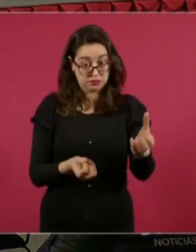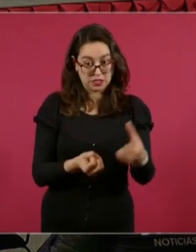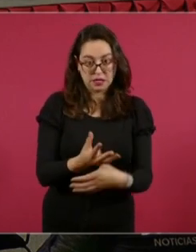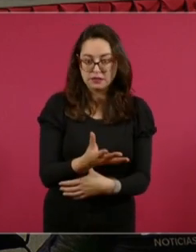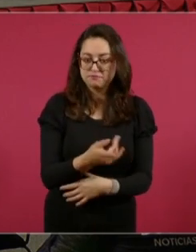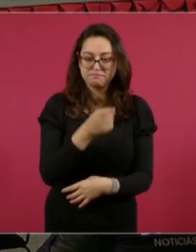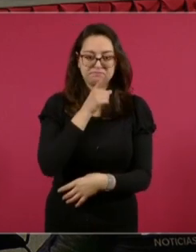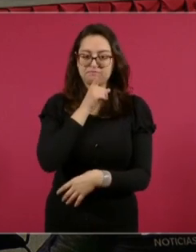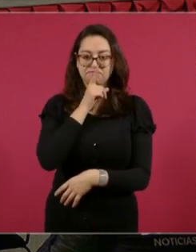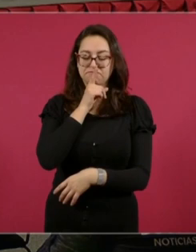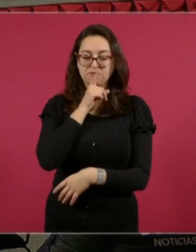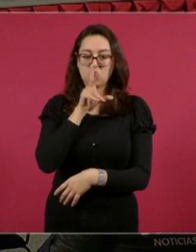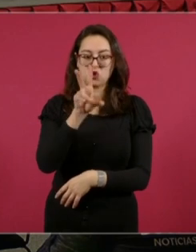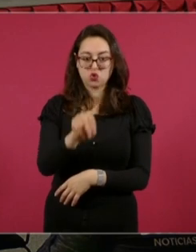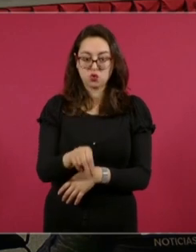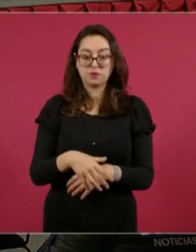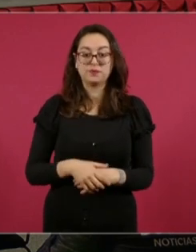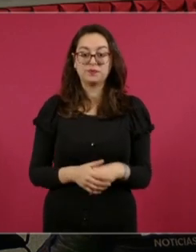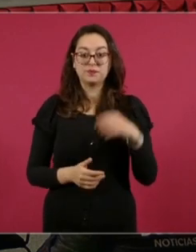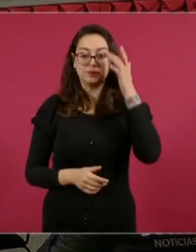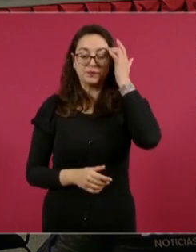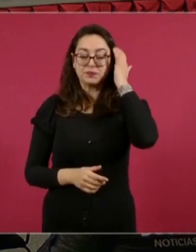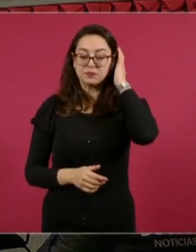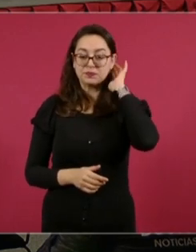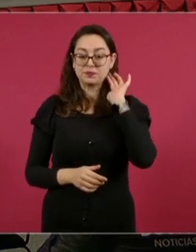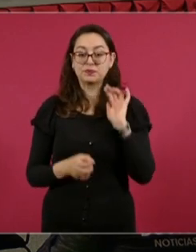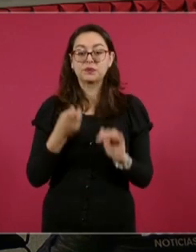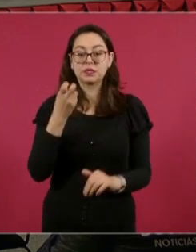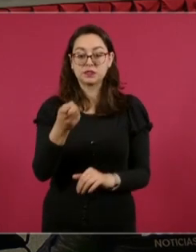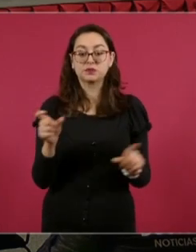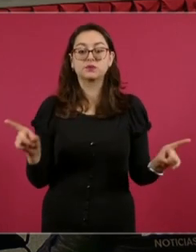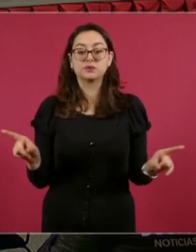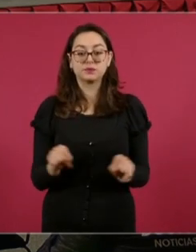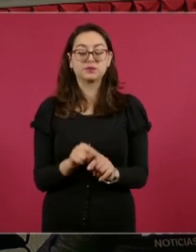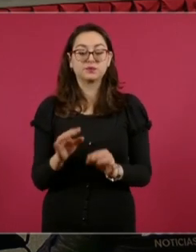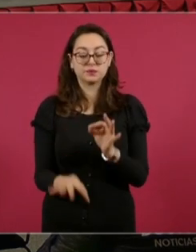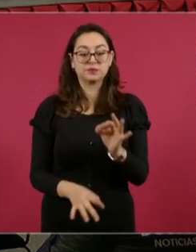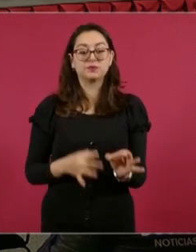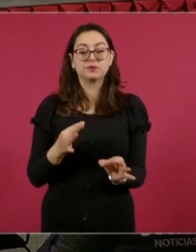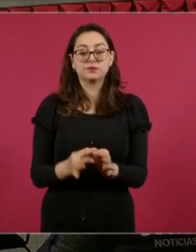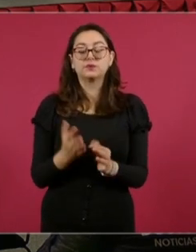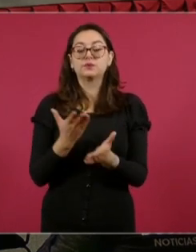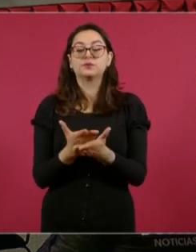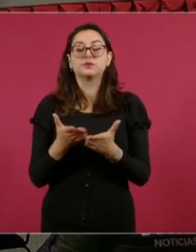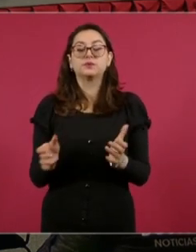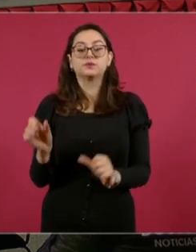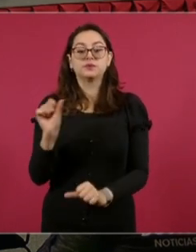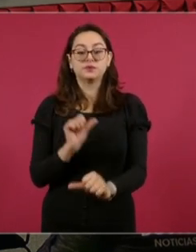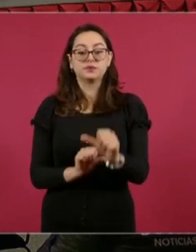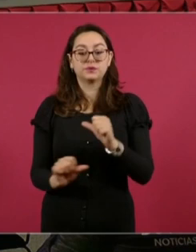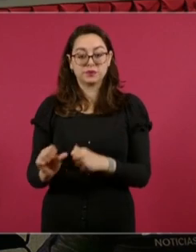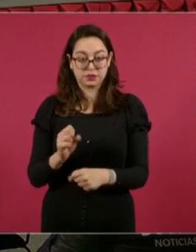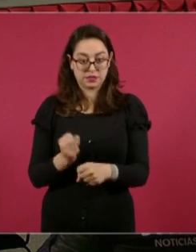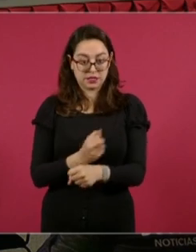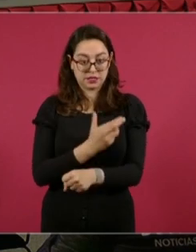N. Sería cuánto, señor presidente. Me permito ceder el micrófono a mi general